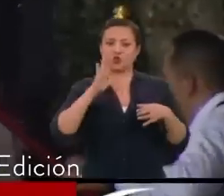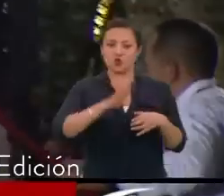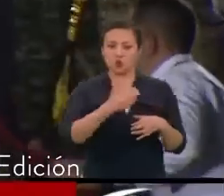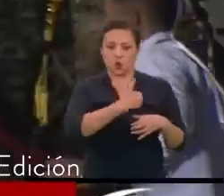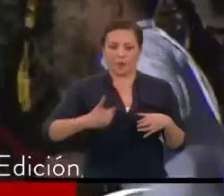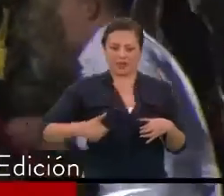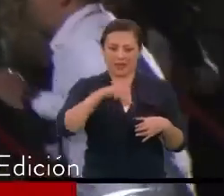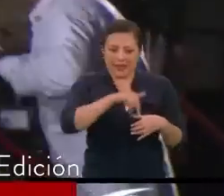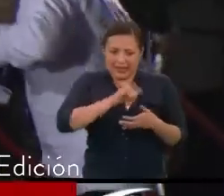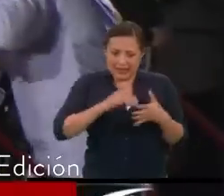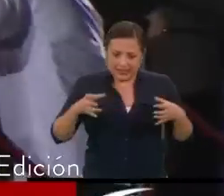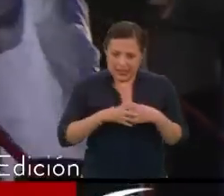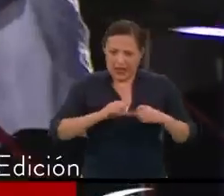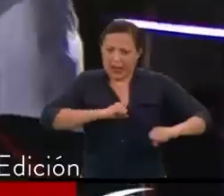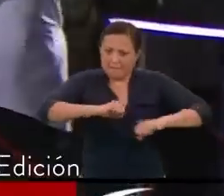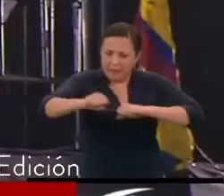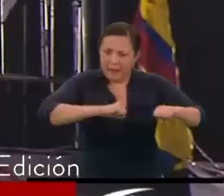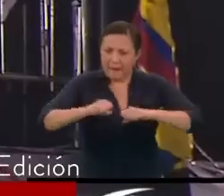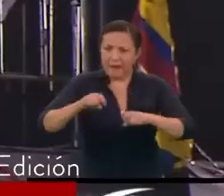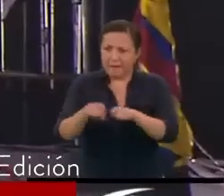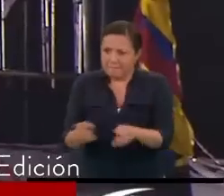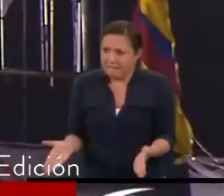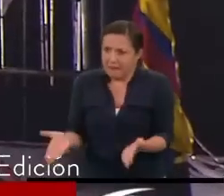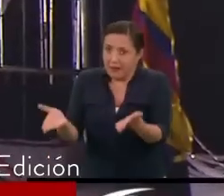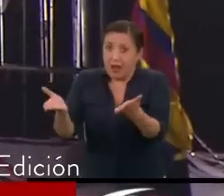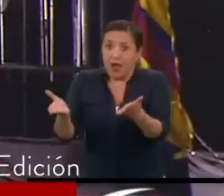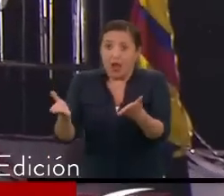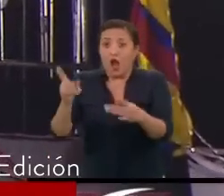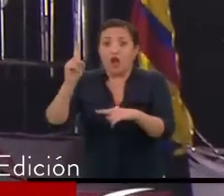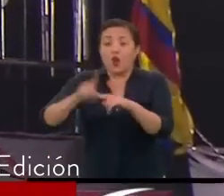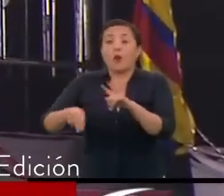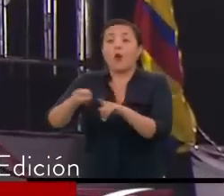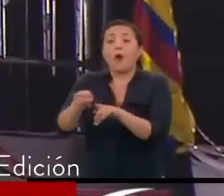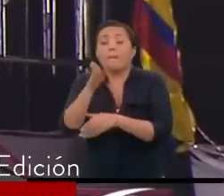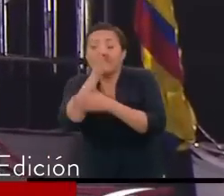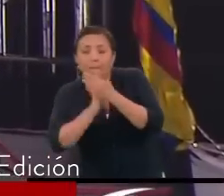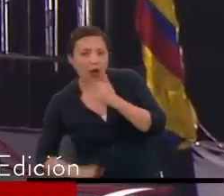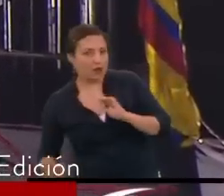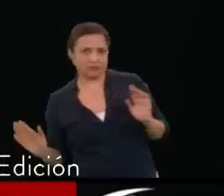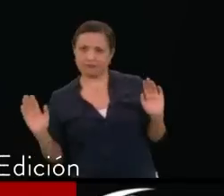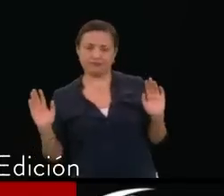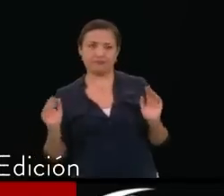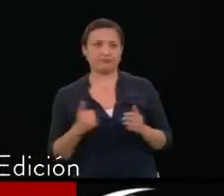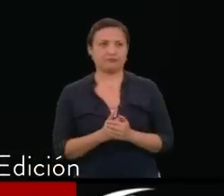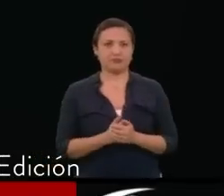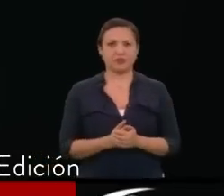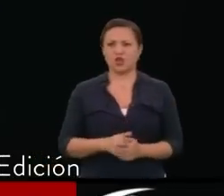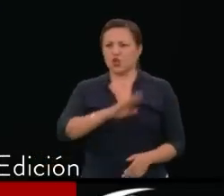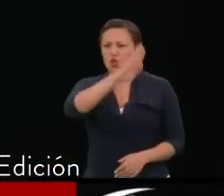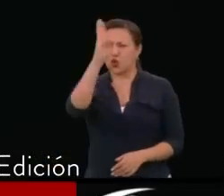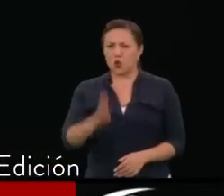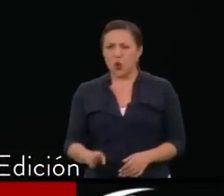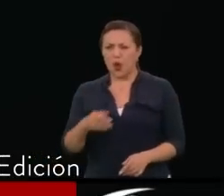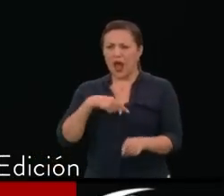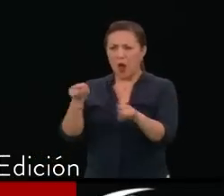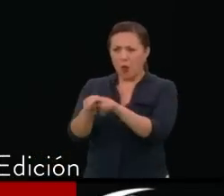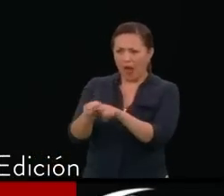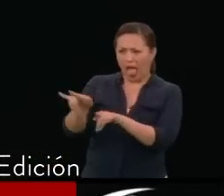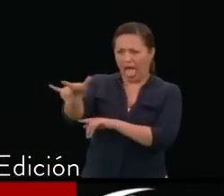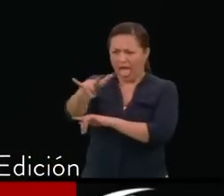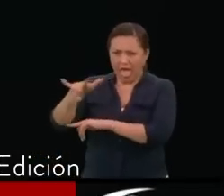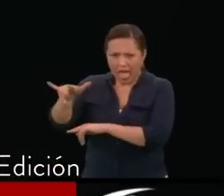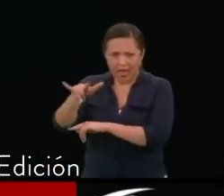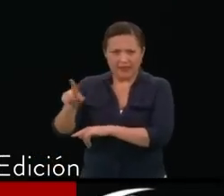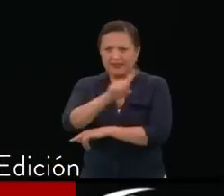cambios y avances en las fuerzas militares, pero que estas no pueden ser sumisas. Nunca se ha pretendido manipular a las fuerzas,